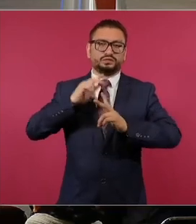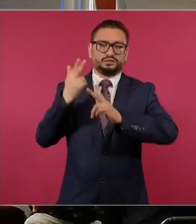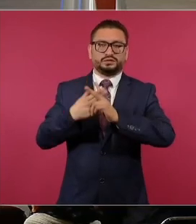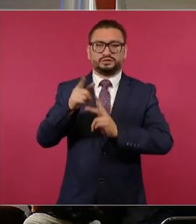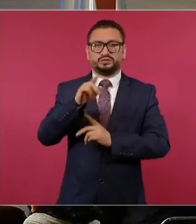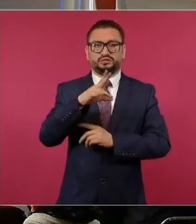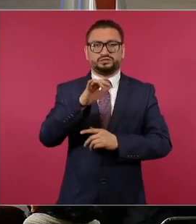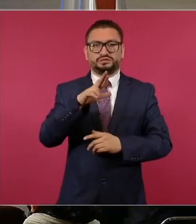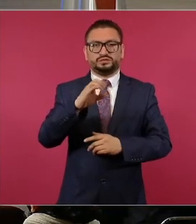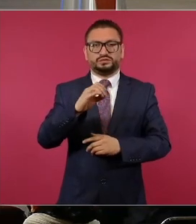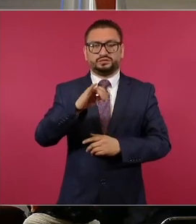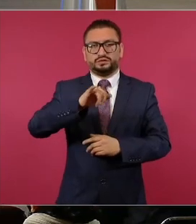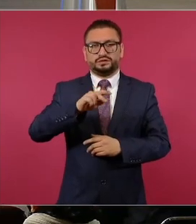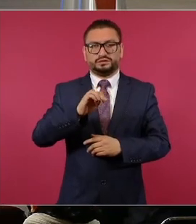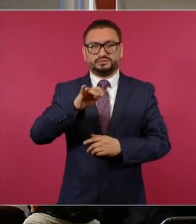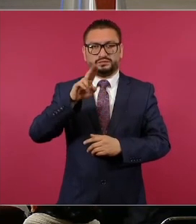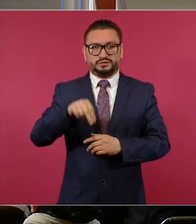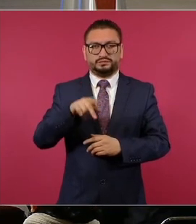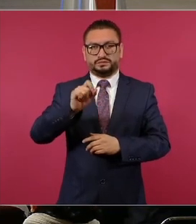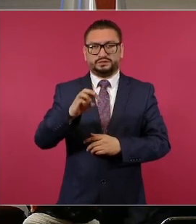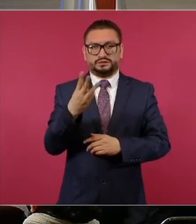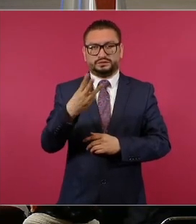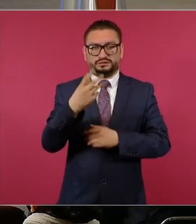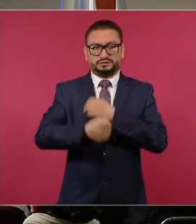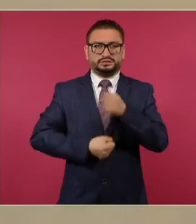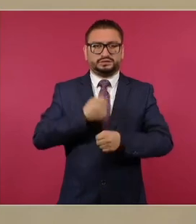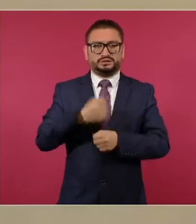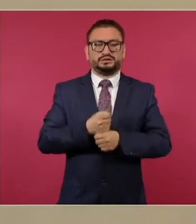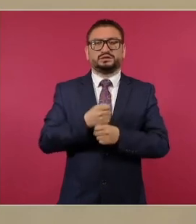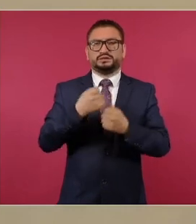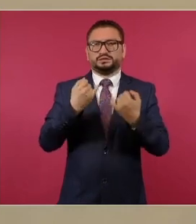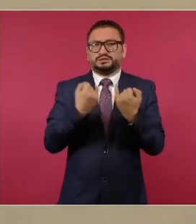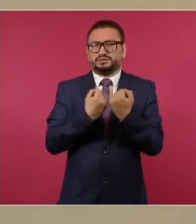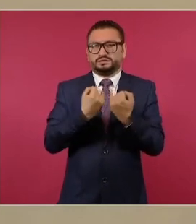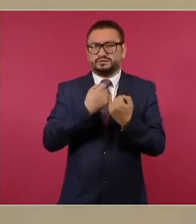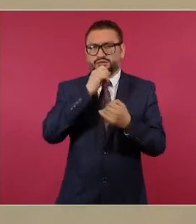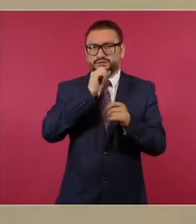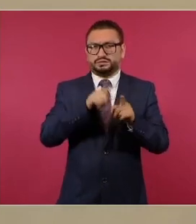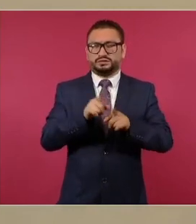Lucero Yasmín, de 23 años, así como